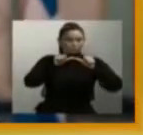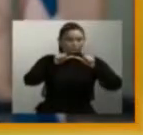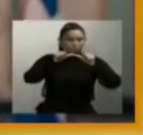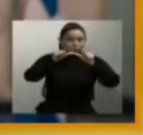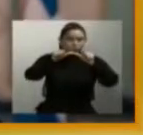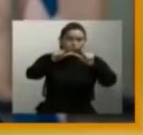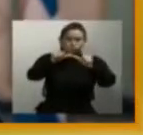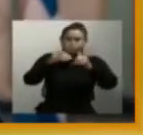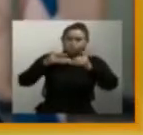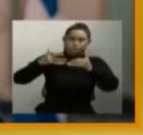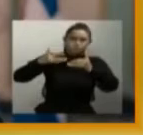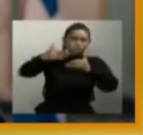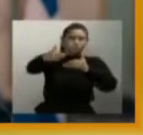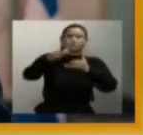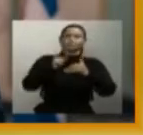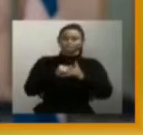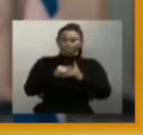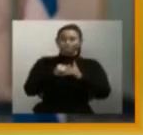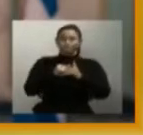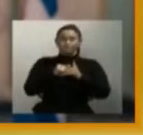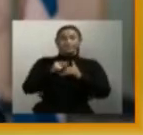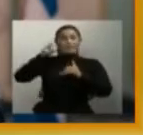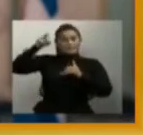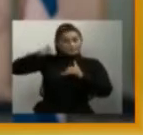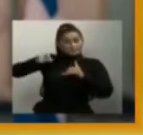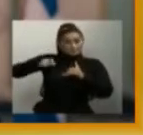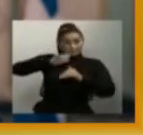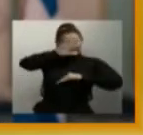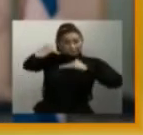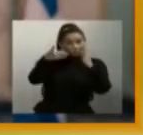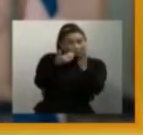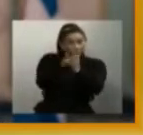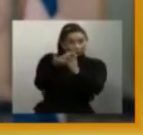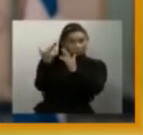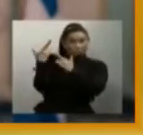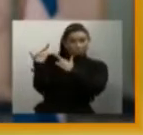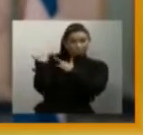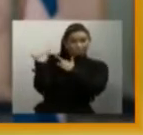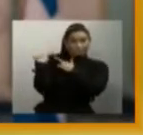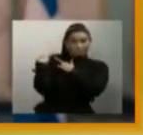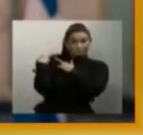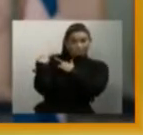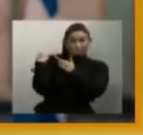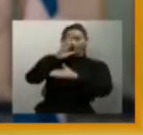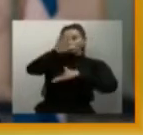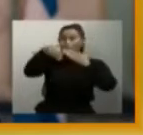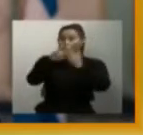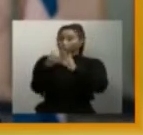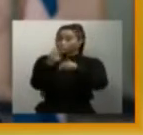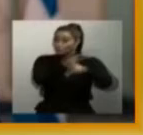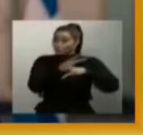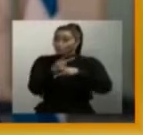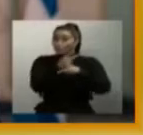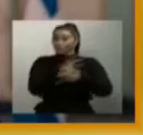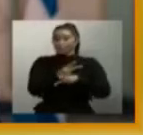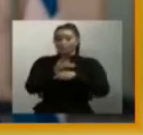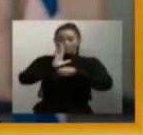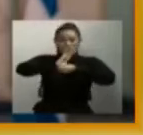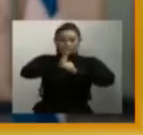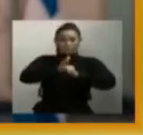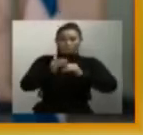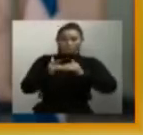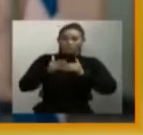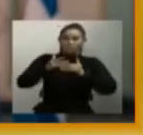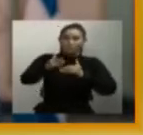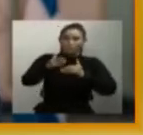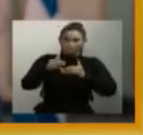de llevarlos a los sectores a los barrios para que la gente pudiera adquirir productos a buen precio pero